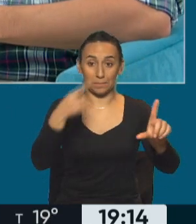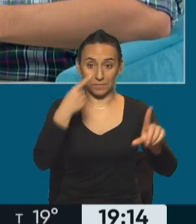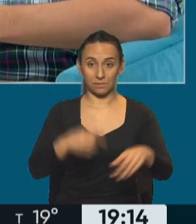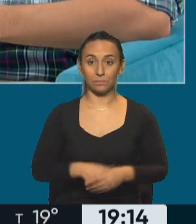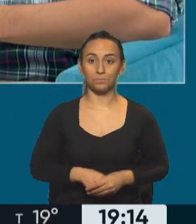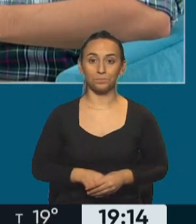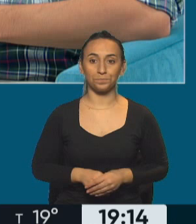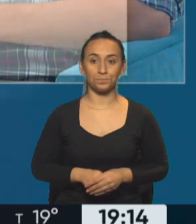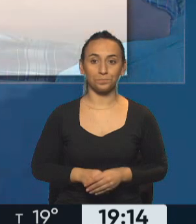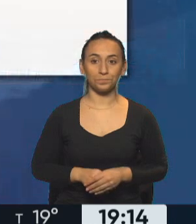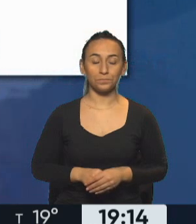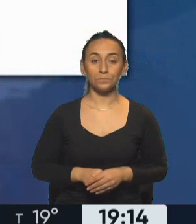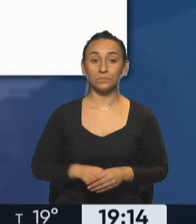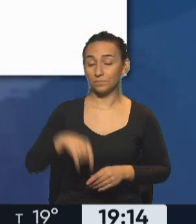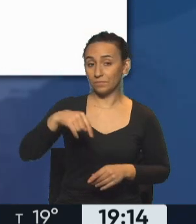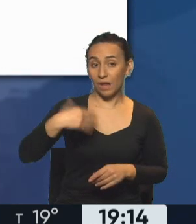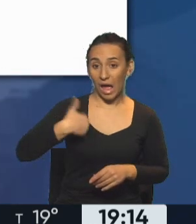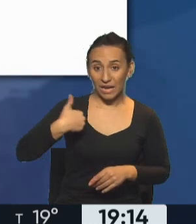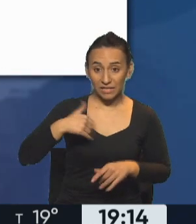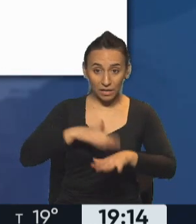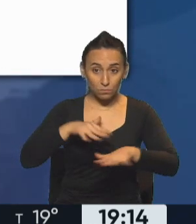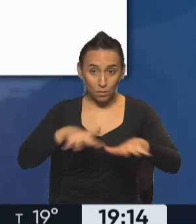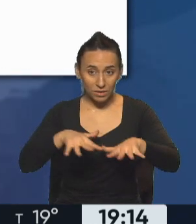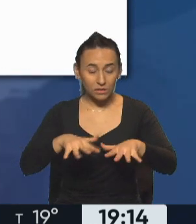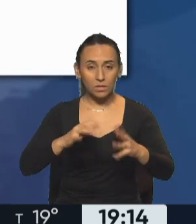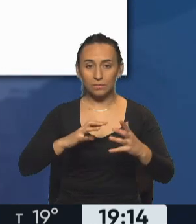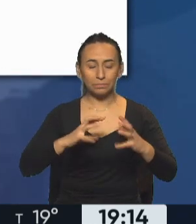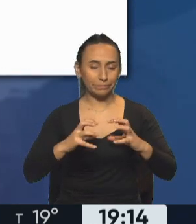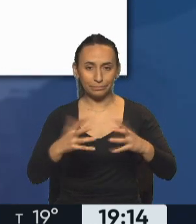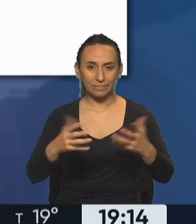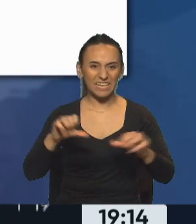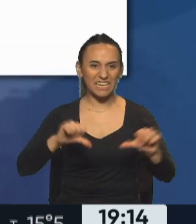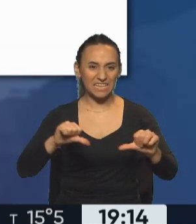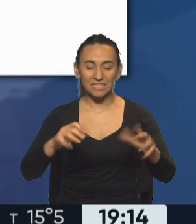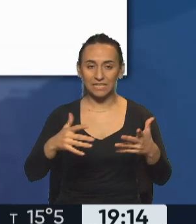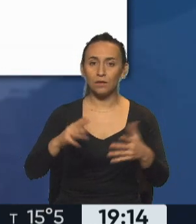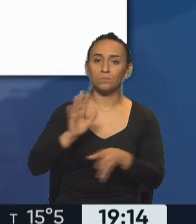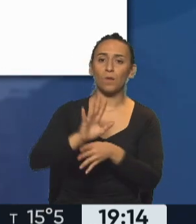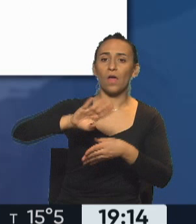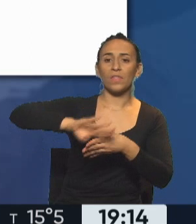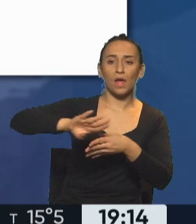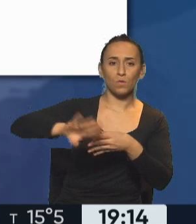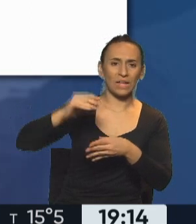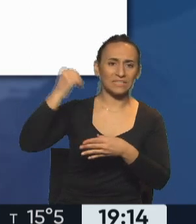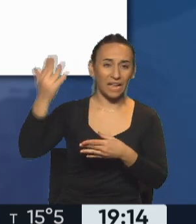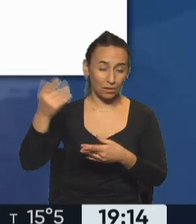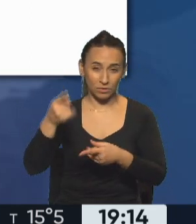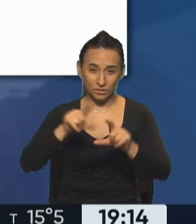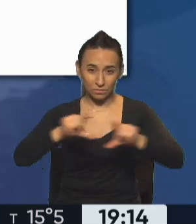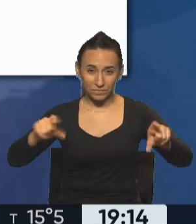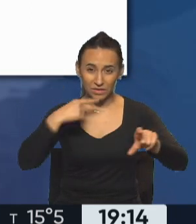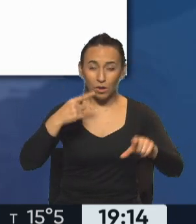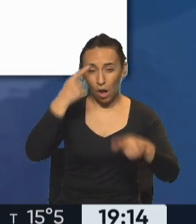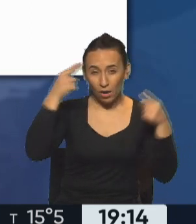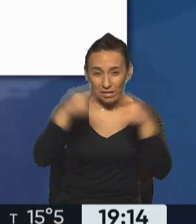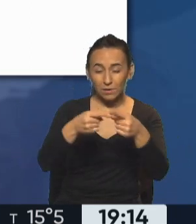favor. de que estamos en una Argentina en crisis, digamos, ¿no? Deuda externa. Con estas palabras el presidente definió un objetivo estratégico que debía lograrse